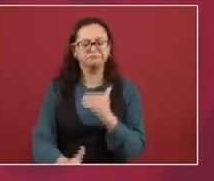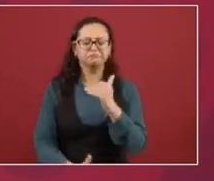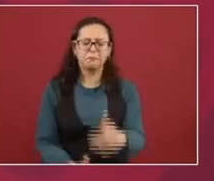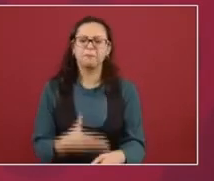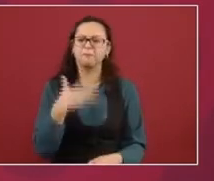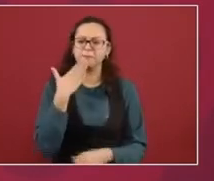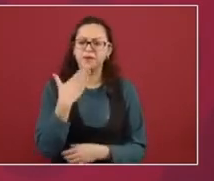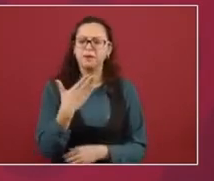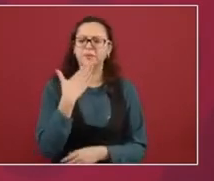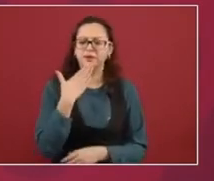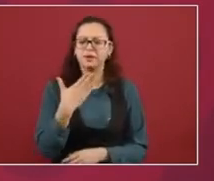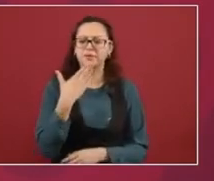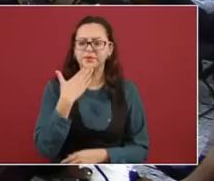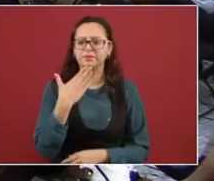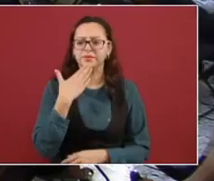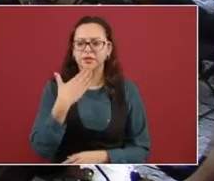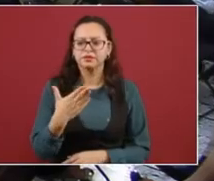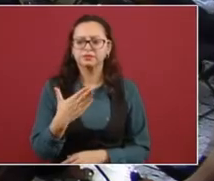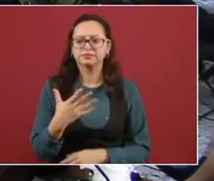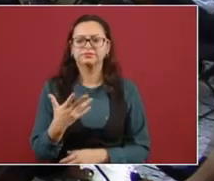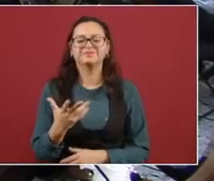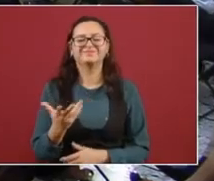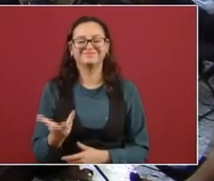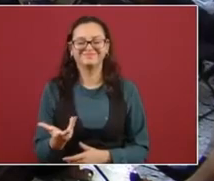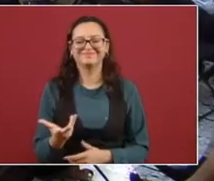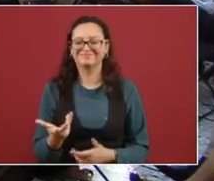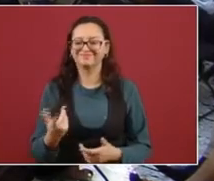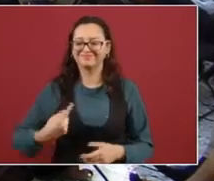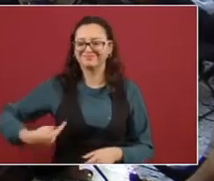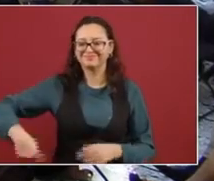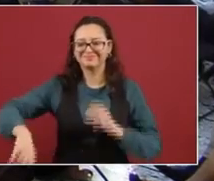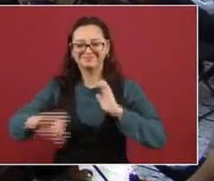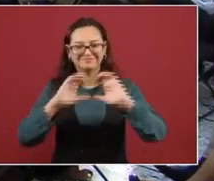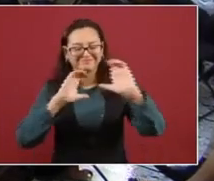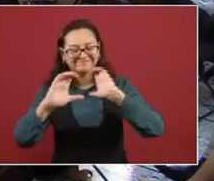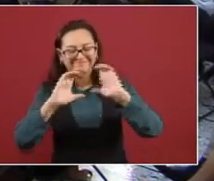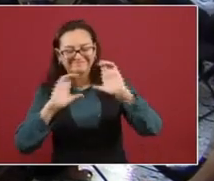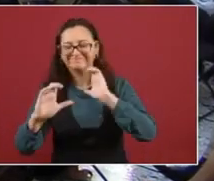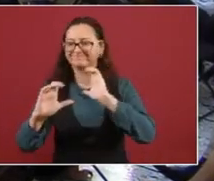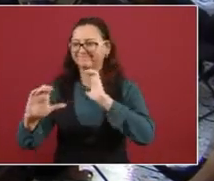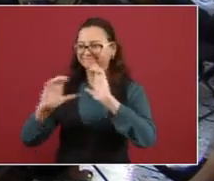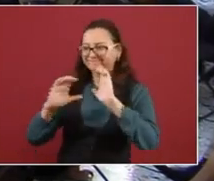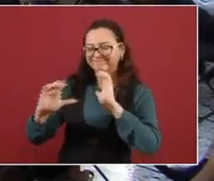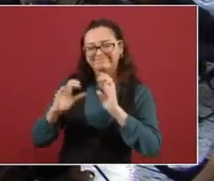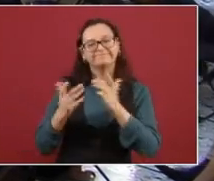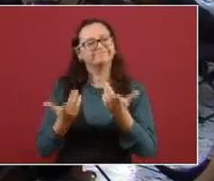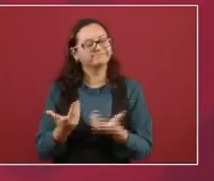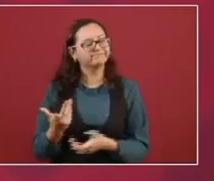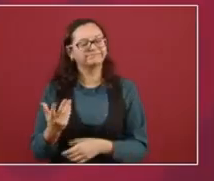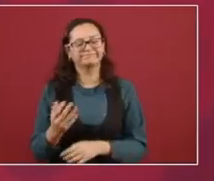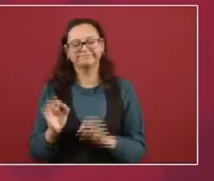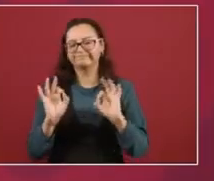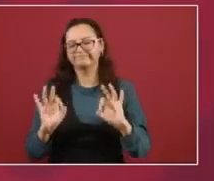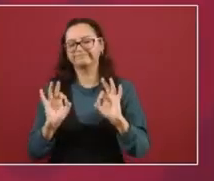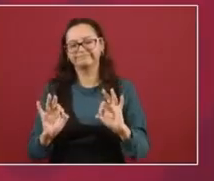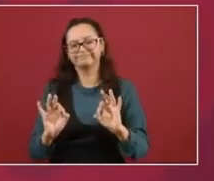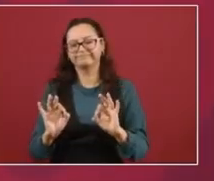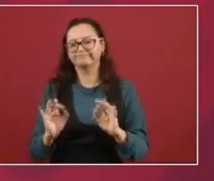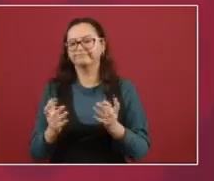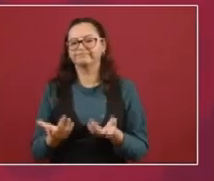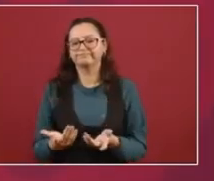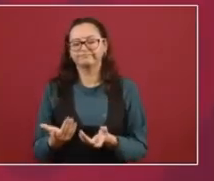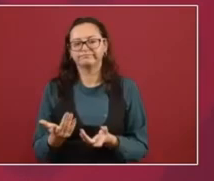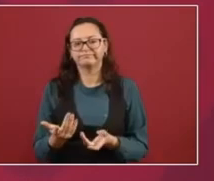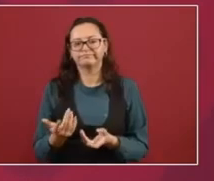y es bueno pues tener la comunicación con los ciudadanos, con la gente,